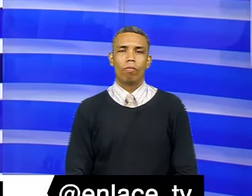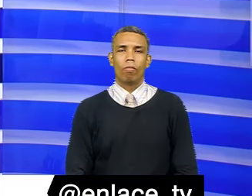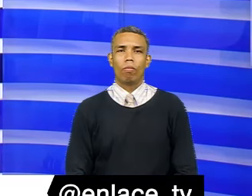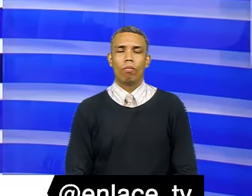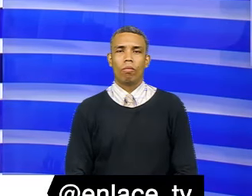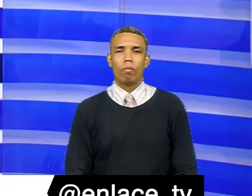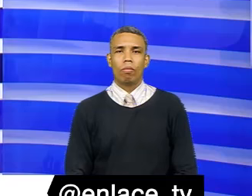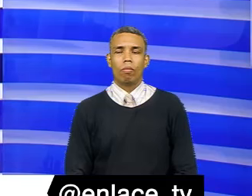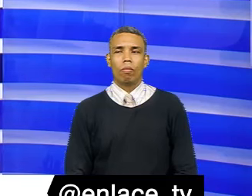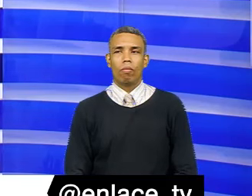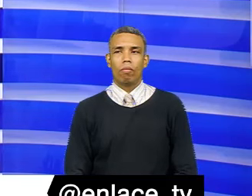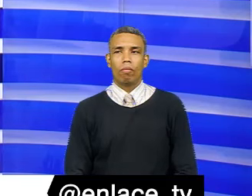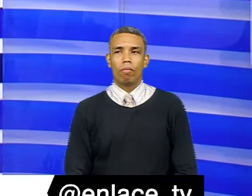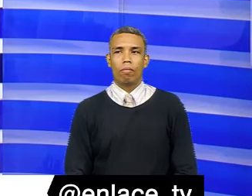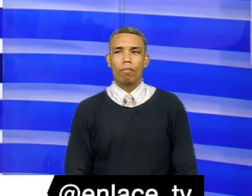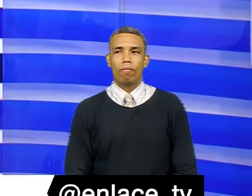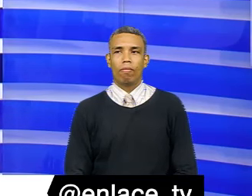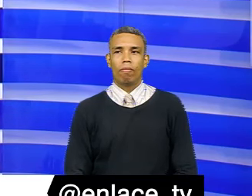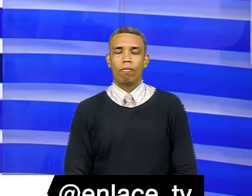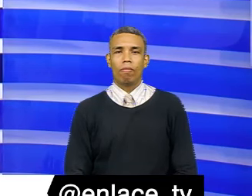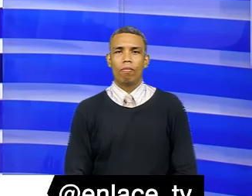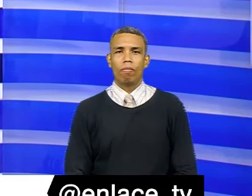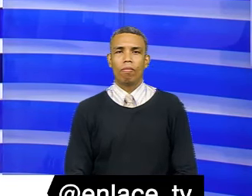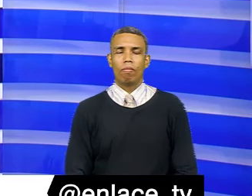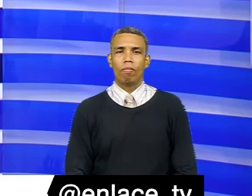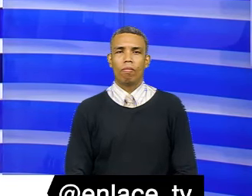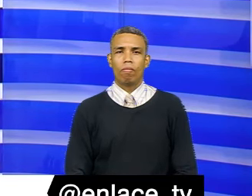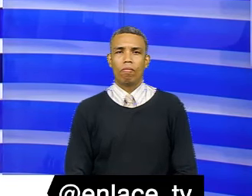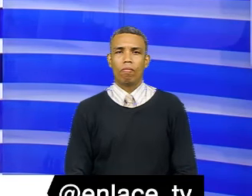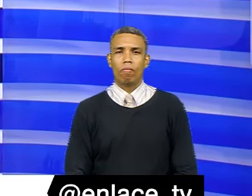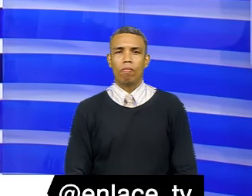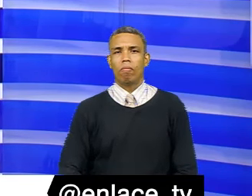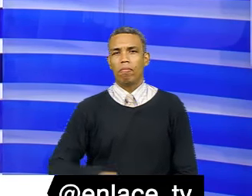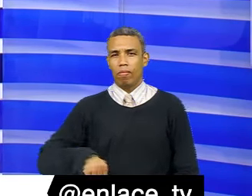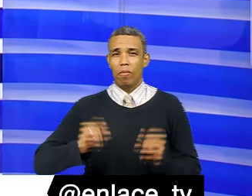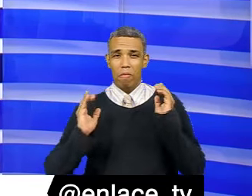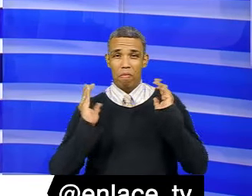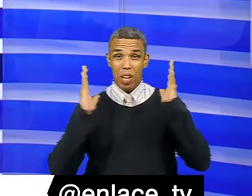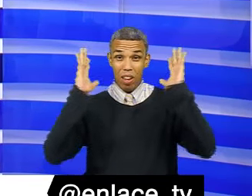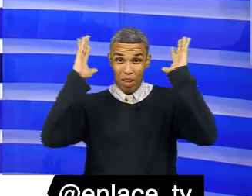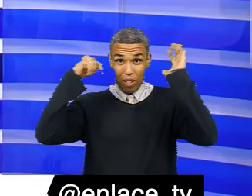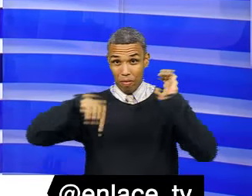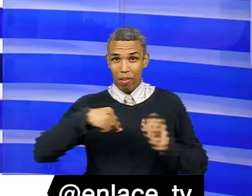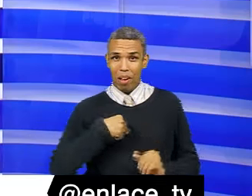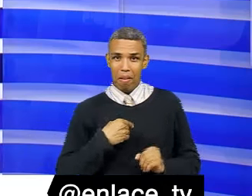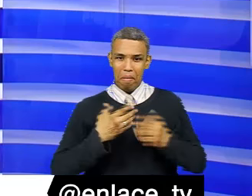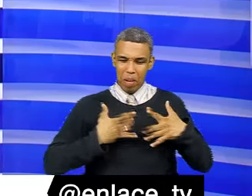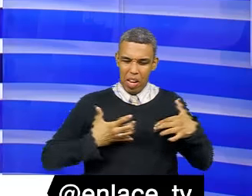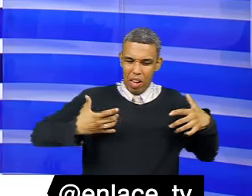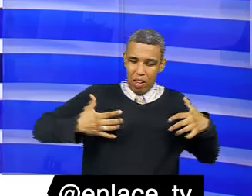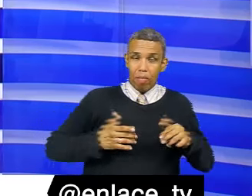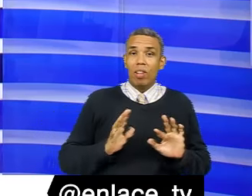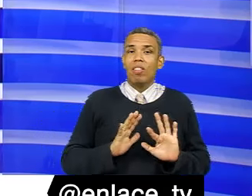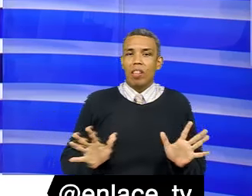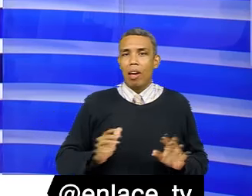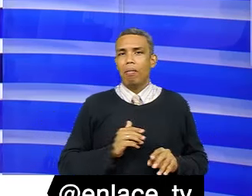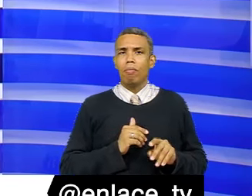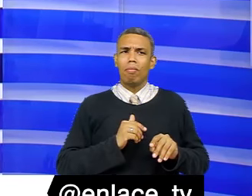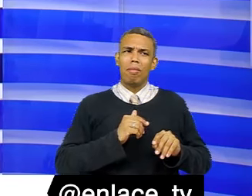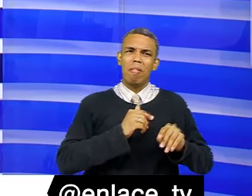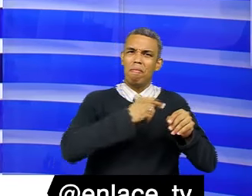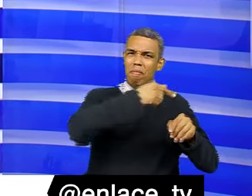Y el Festival Vallenato de Barranca Bermeja cerró inscripciones para su versión este año. Son 160 los